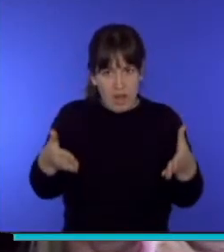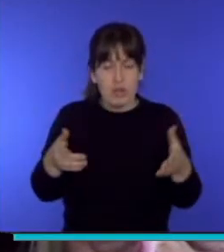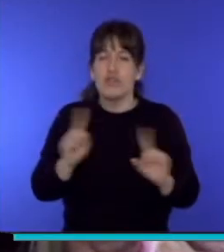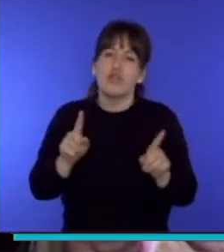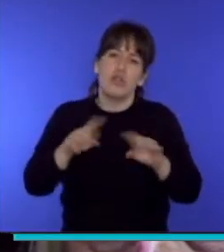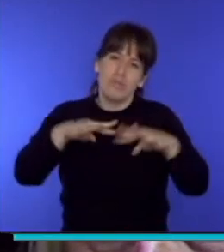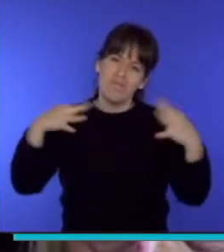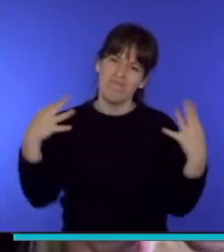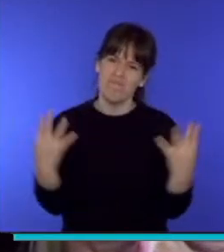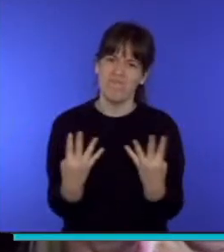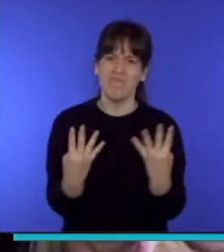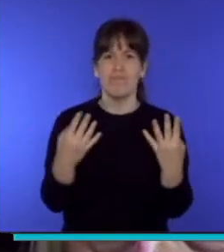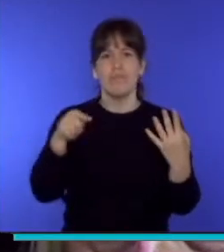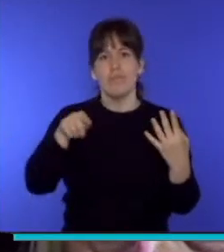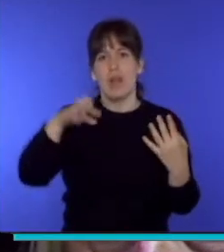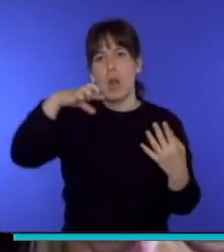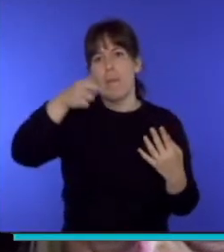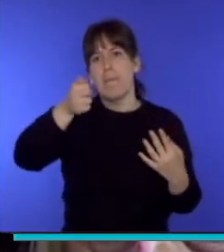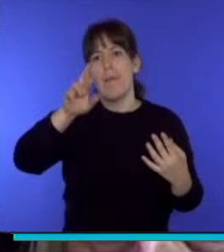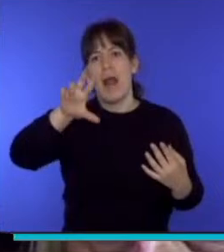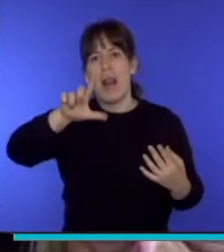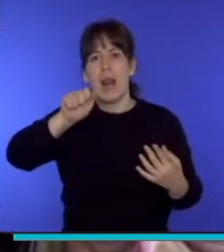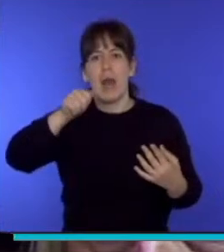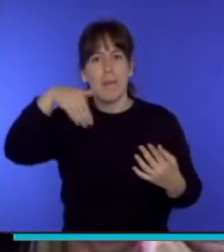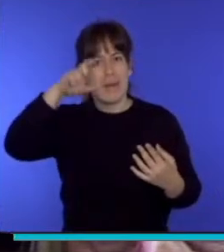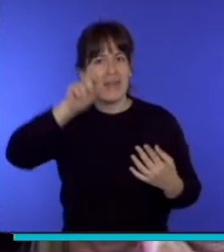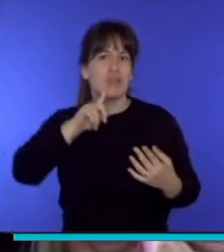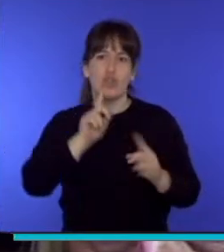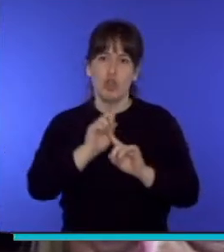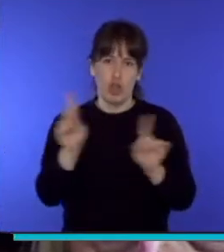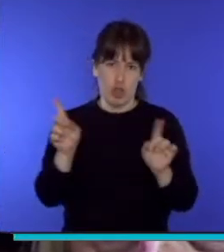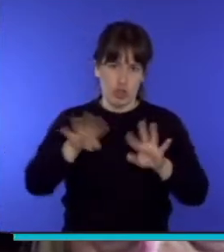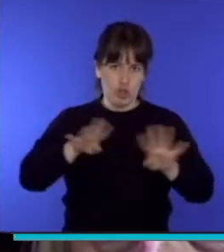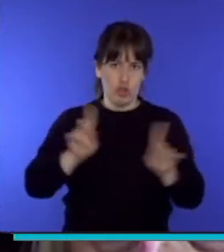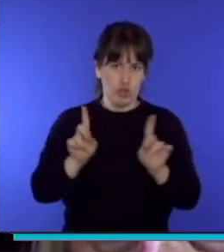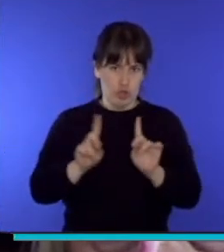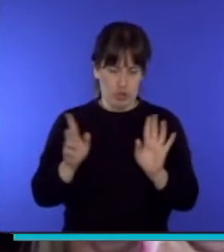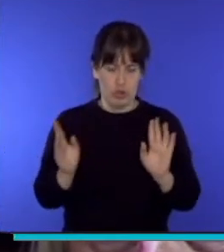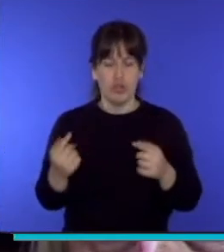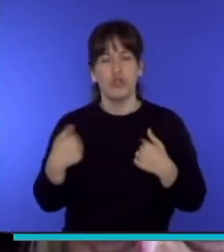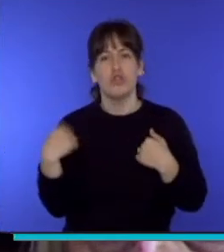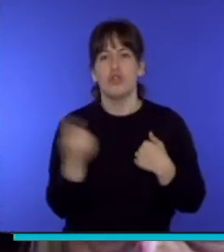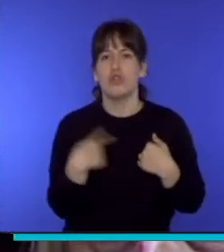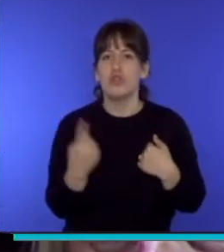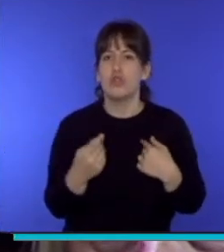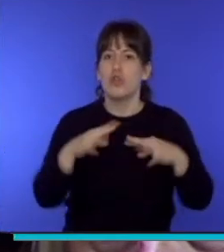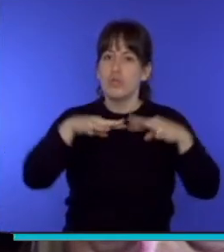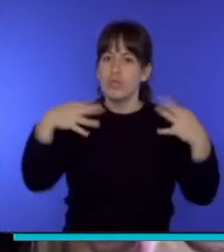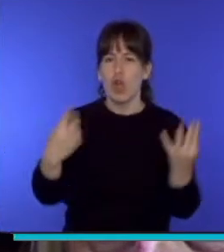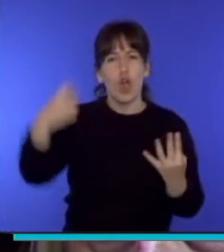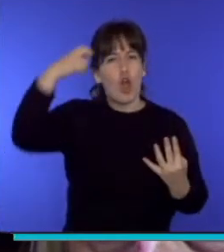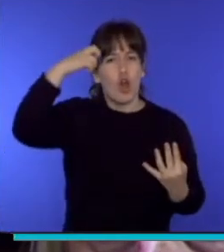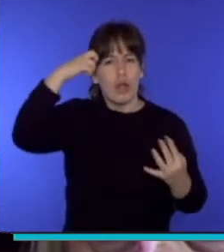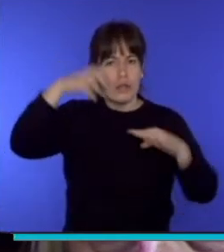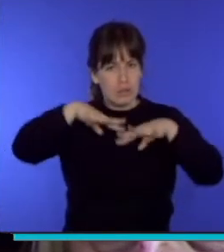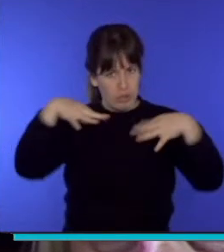somos un Parlamento, porque un Parlamento es un poder de un sistema parlamentario, nosotros no lo somos, somos un Congreso.